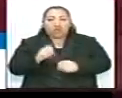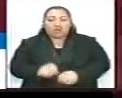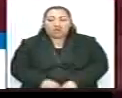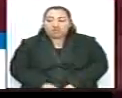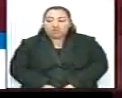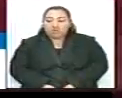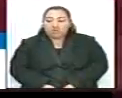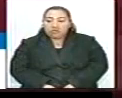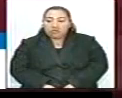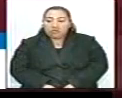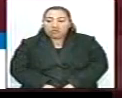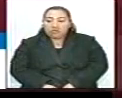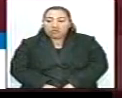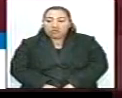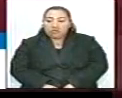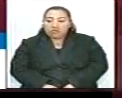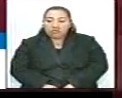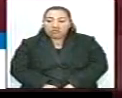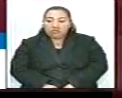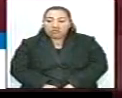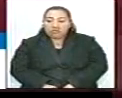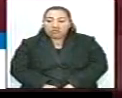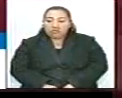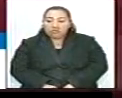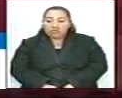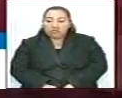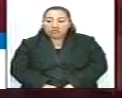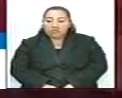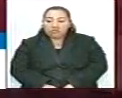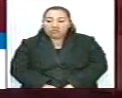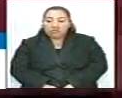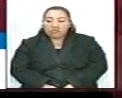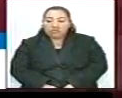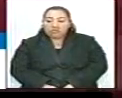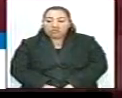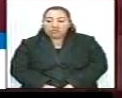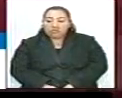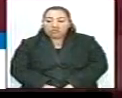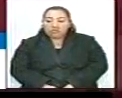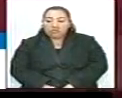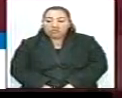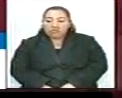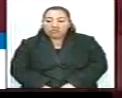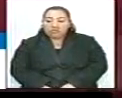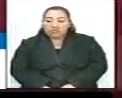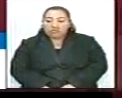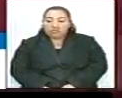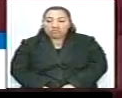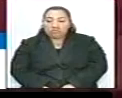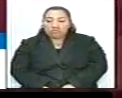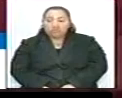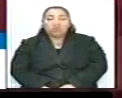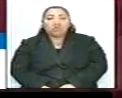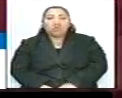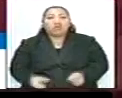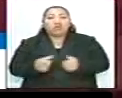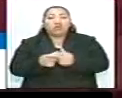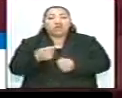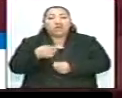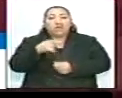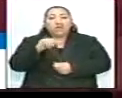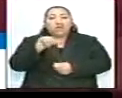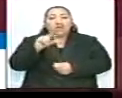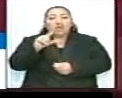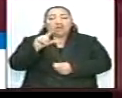ese pedido con este William Montero. Si otro congresista tiene algún pedido, primero vamos a darle la palabra al congresista Gilmer Trujillo y luego al congresista